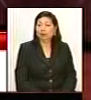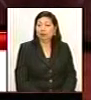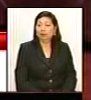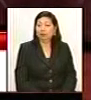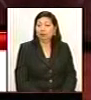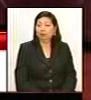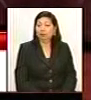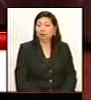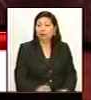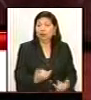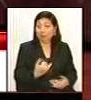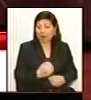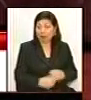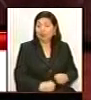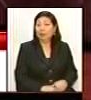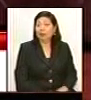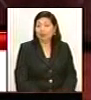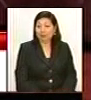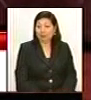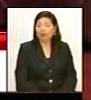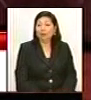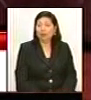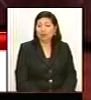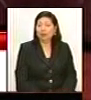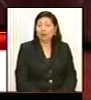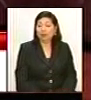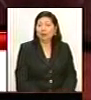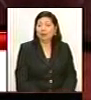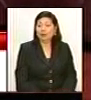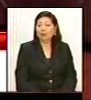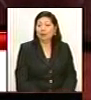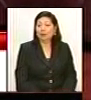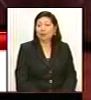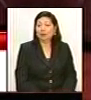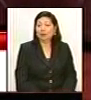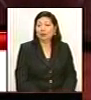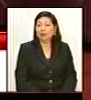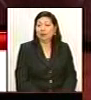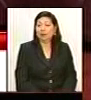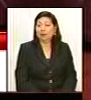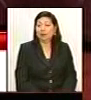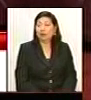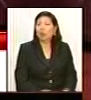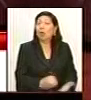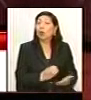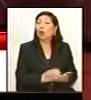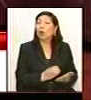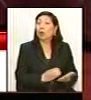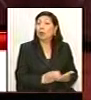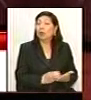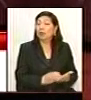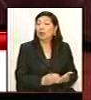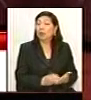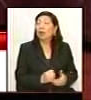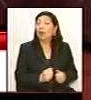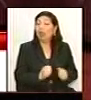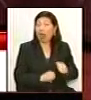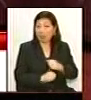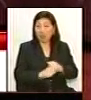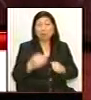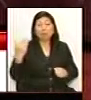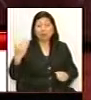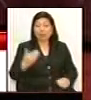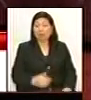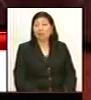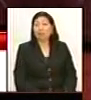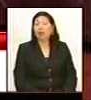¿me está hablando de este año? Del 2018, sí. ¿Del 2018? Y las contrataciones que fueron el 2017. Claro. No, de